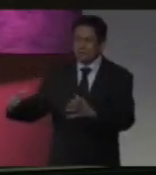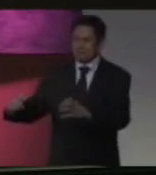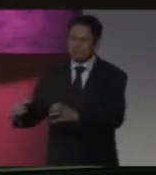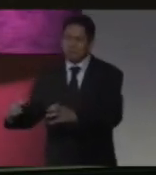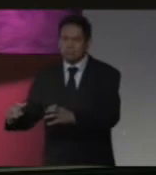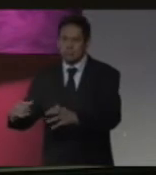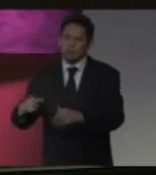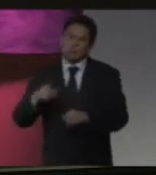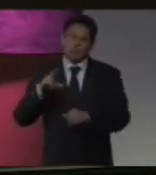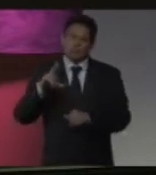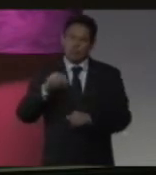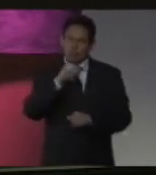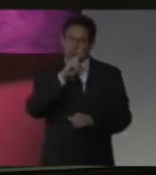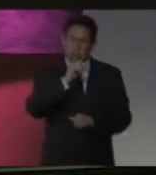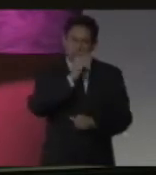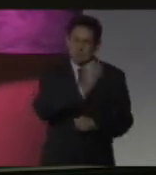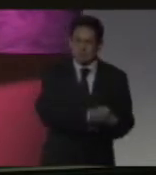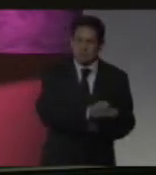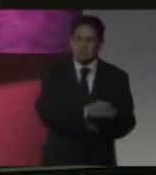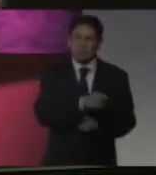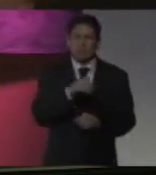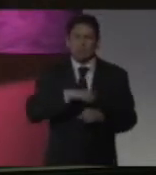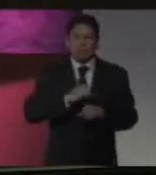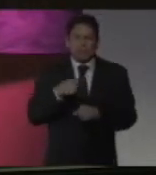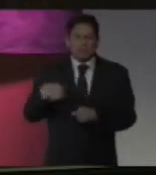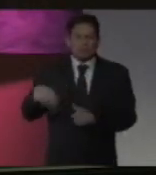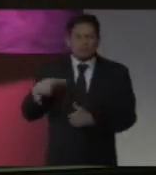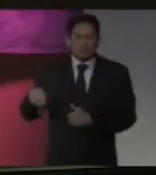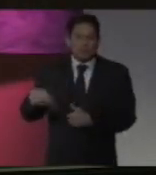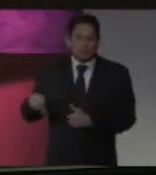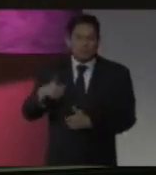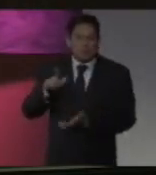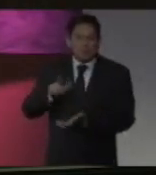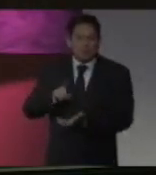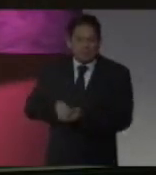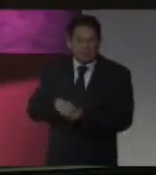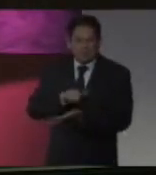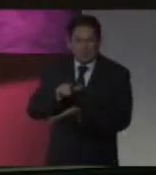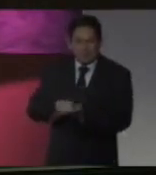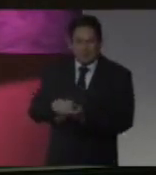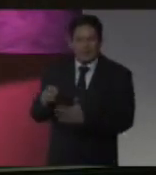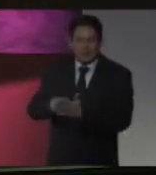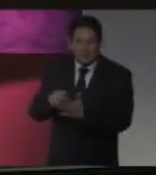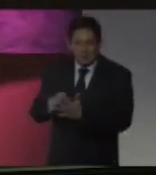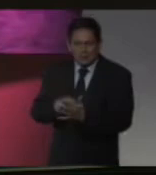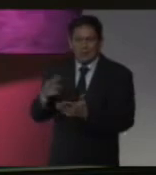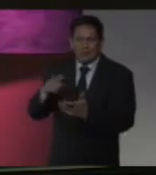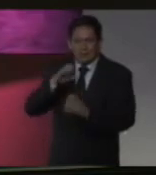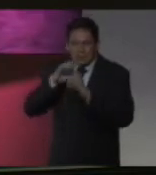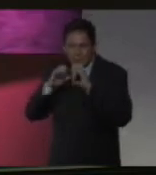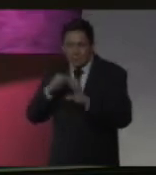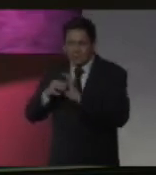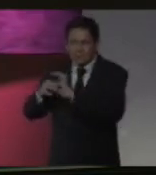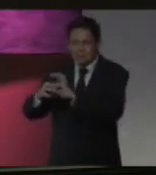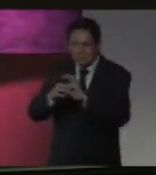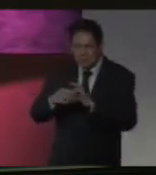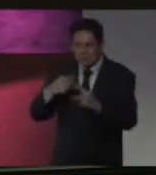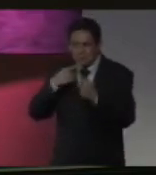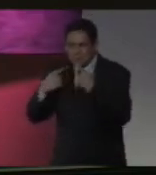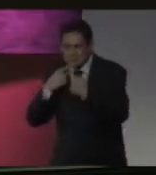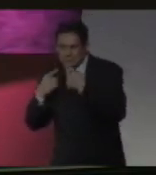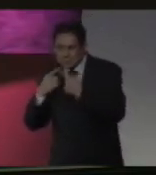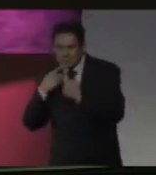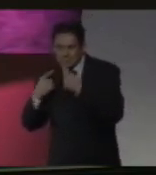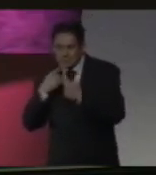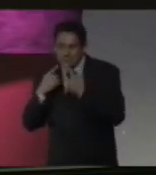no desde arriba, no desde los derechos que vienen desde arriba, sino de los procesos políticos que se construyen abajo, nuevas formas de cooperación, fuera de las lógicas